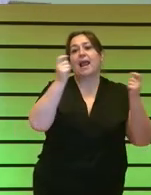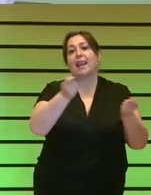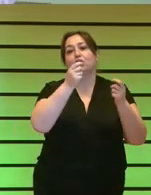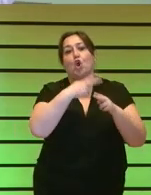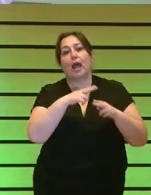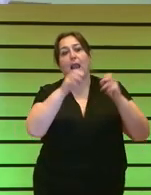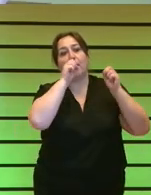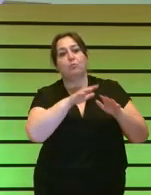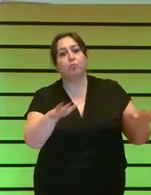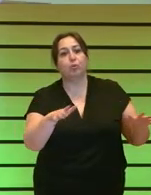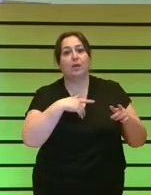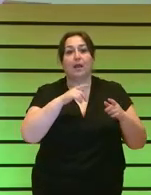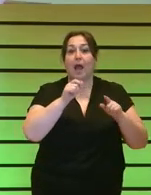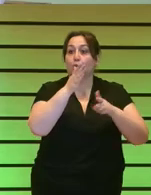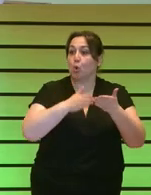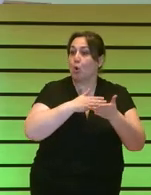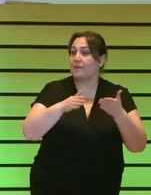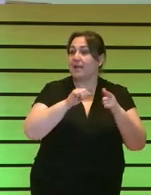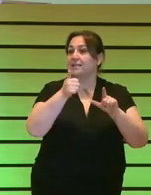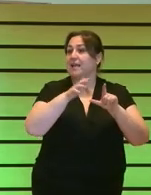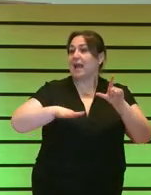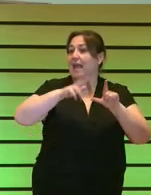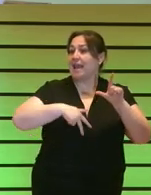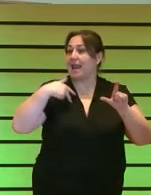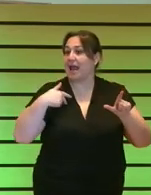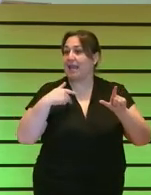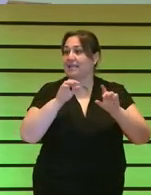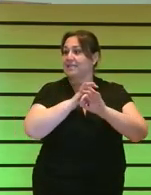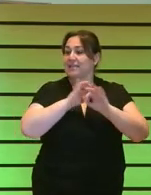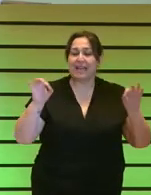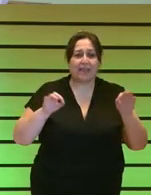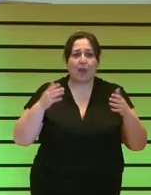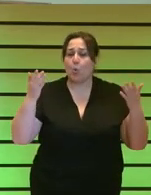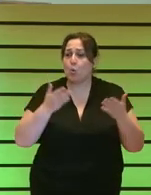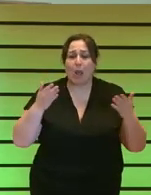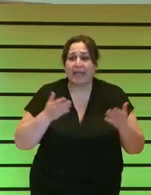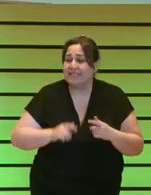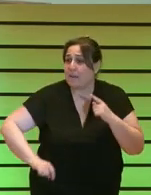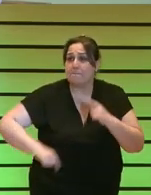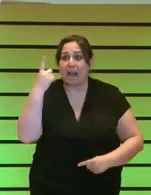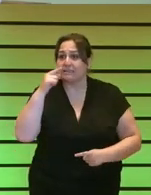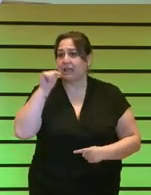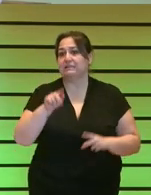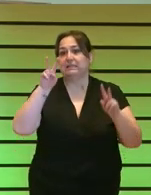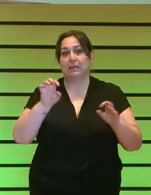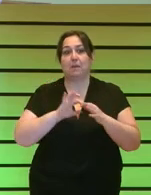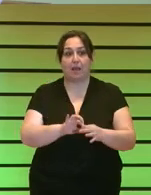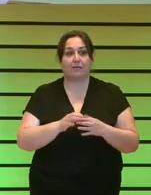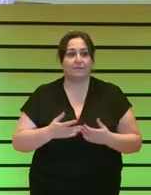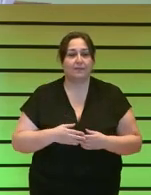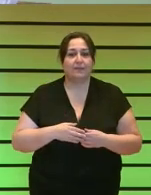ni en campaña electoral de elecciones generales ni en nada tenemos nada más urgente y más importante que debatir que esto